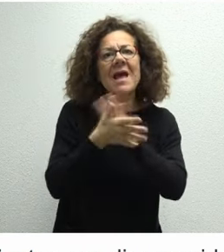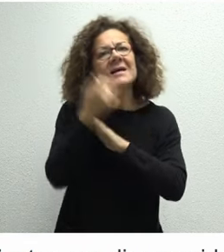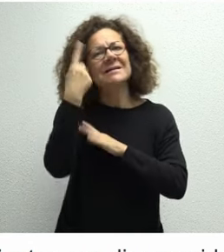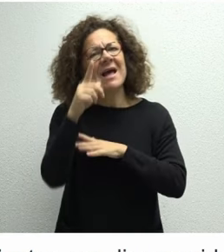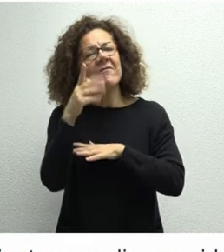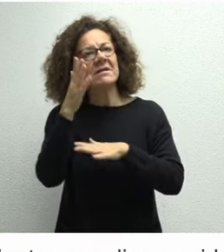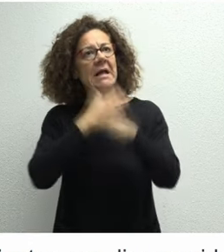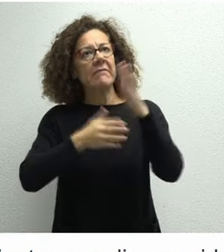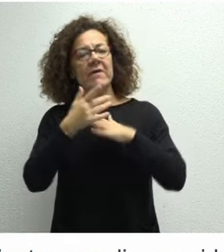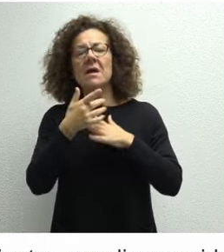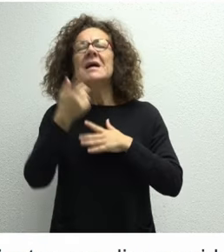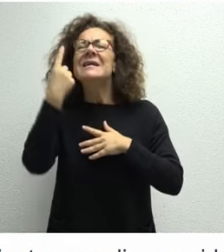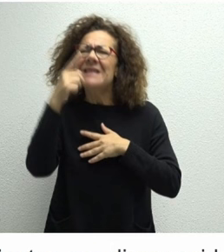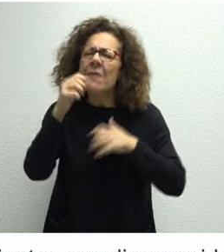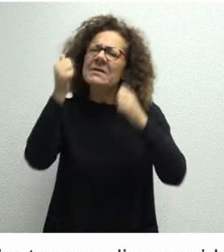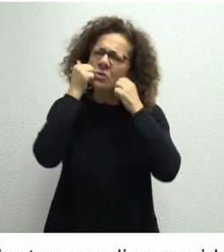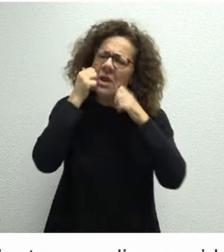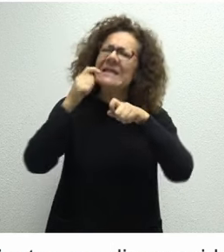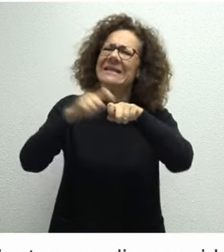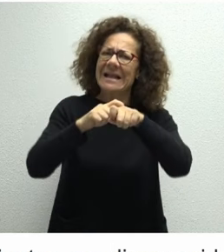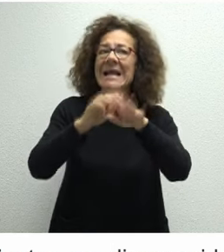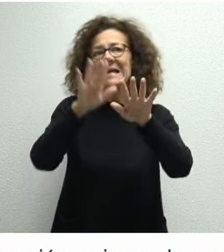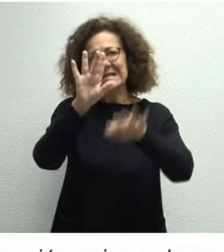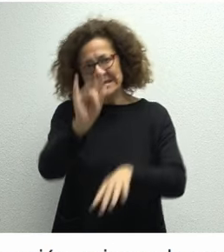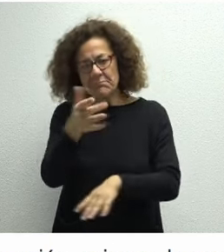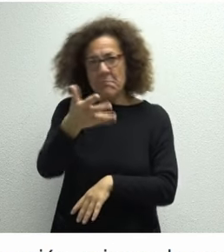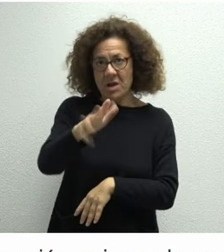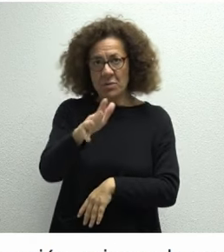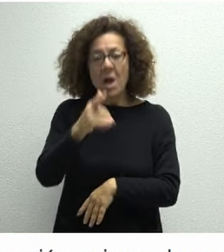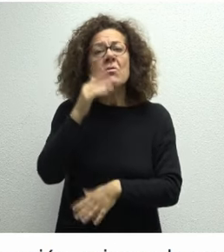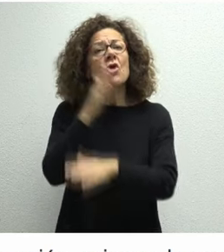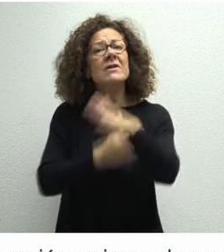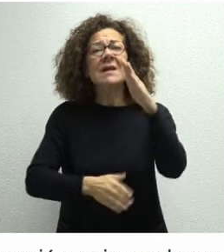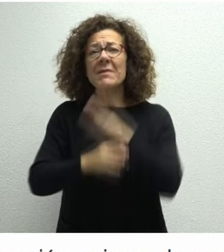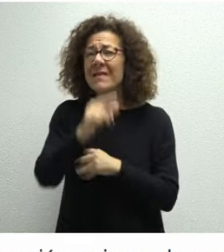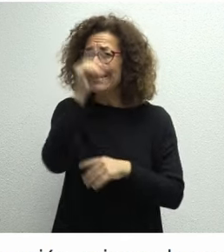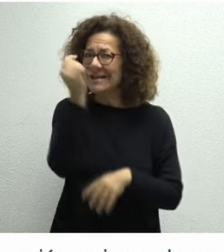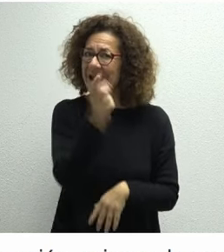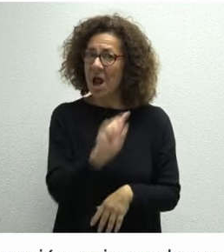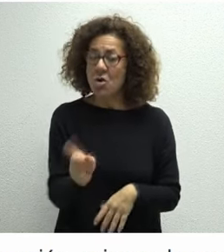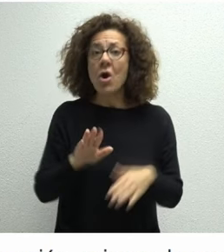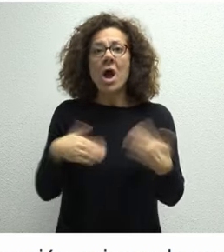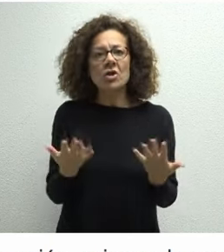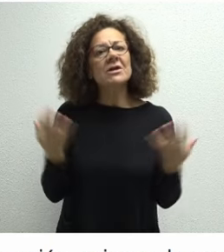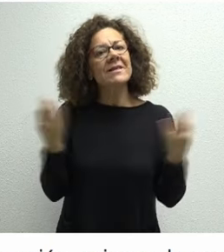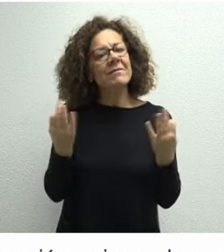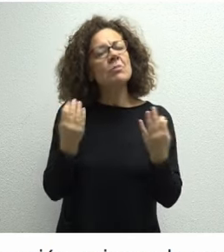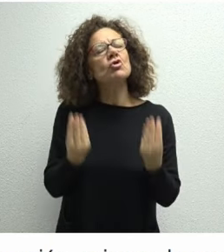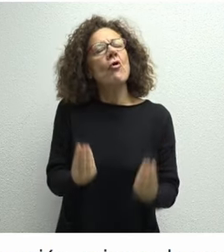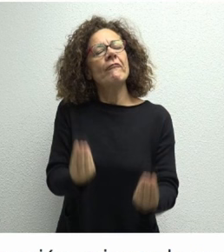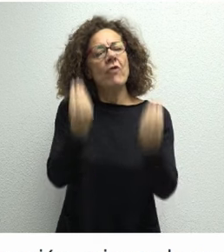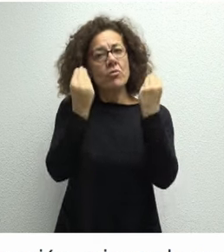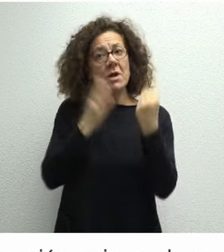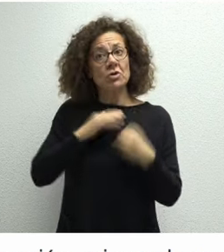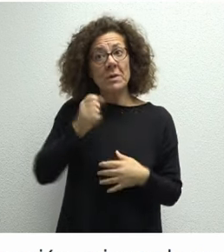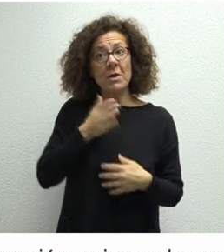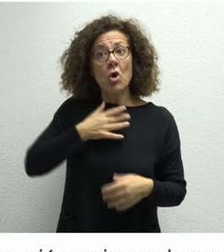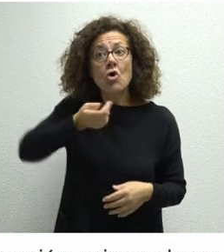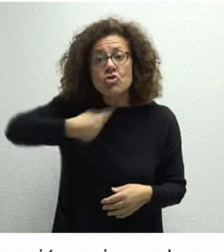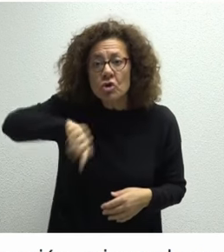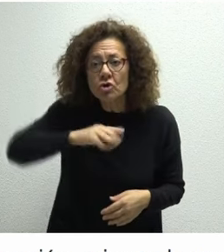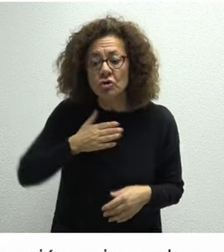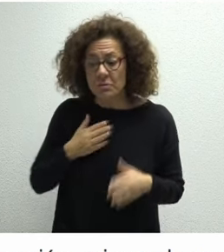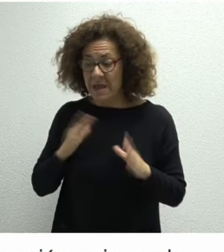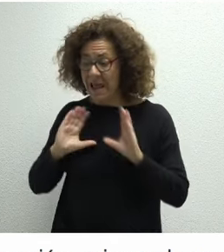se sabe Sabiendo psiquiatría más o menos vale pero no discapacidad psíquica Entonces es verdad que tuvimos que formarnos primero nosotros mi